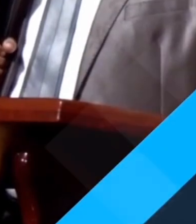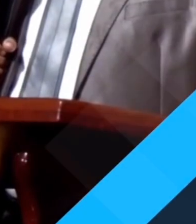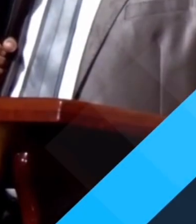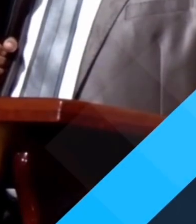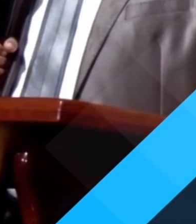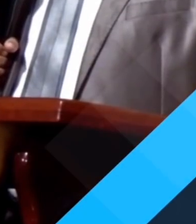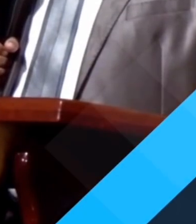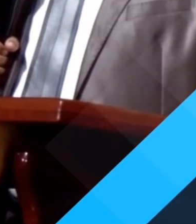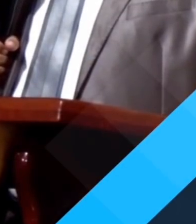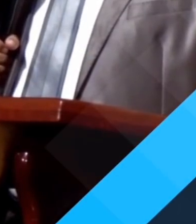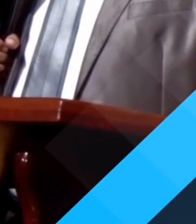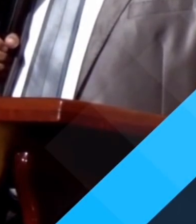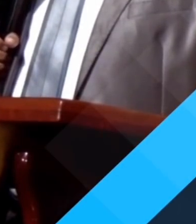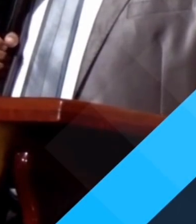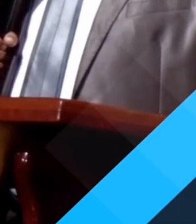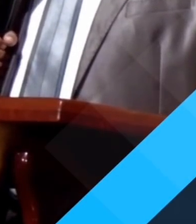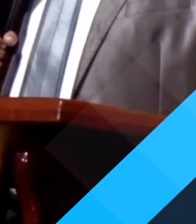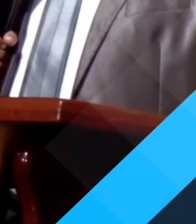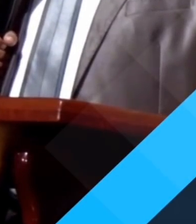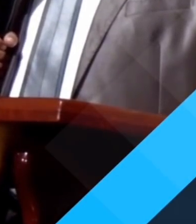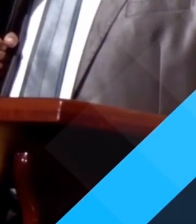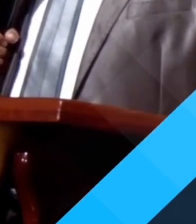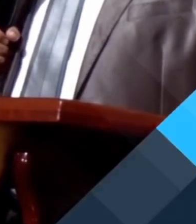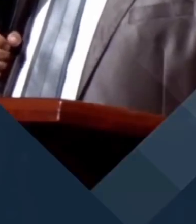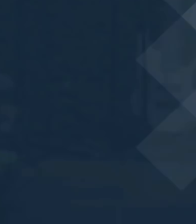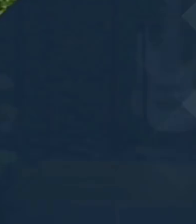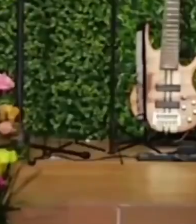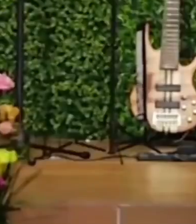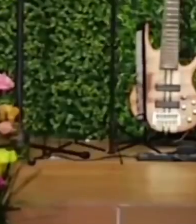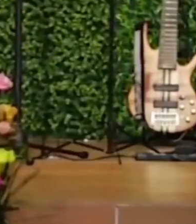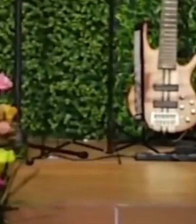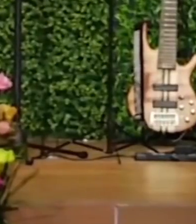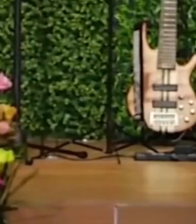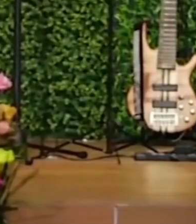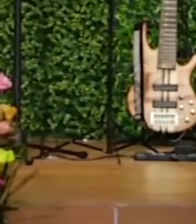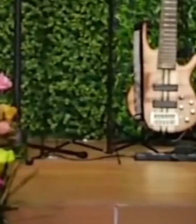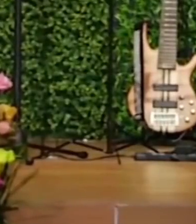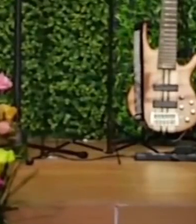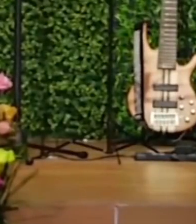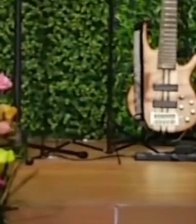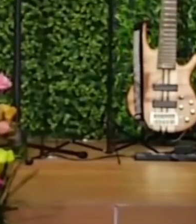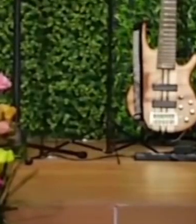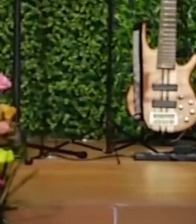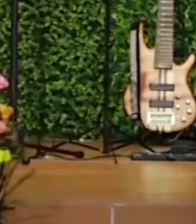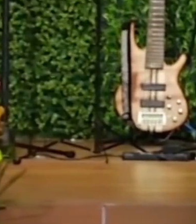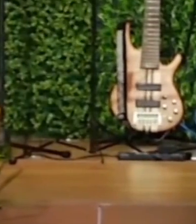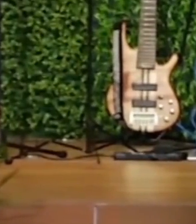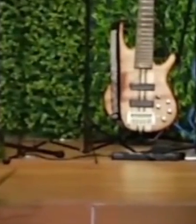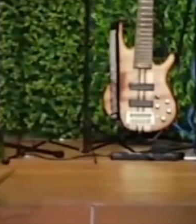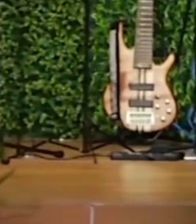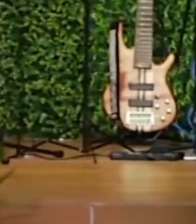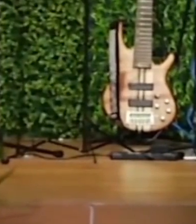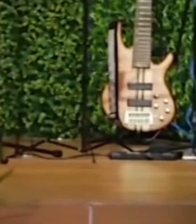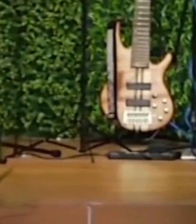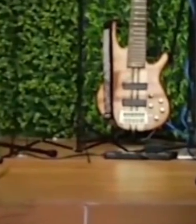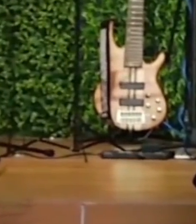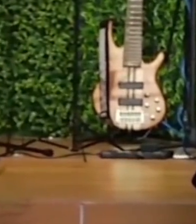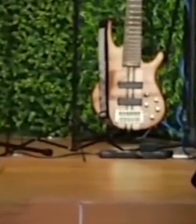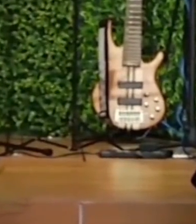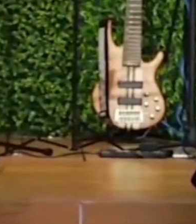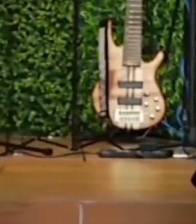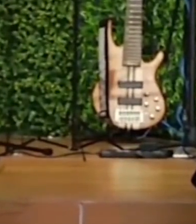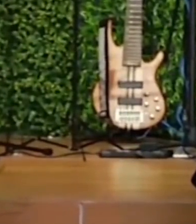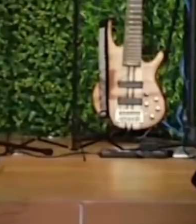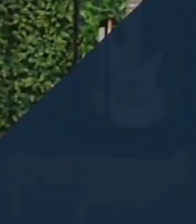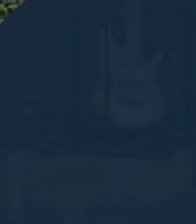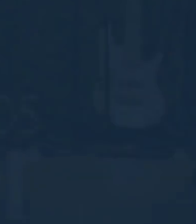Ministerios Ebenezer presenta La Biblia, palabra infalible. Desde el Auditorium de Iglesia de Cristo Ebenezer, Zona